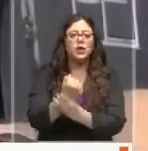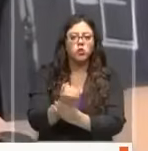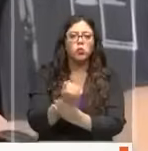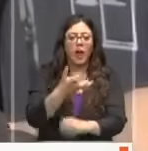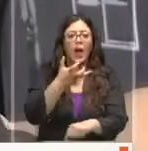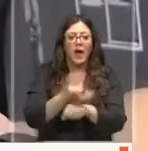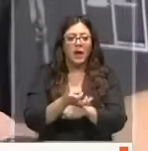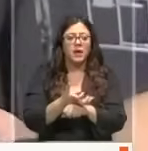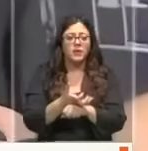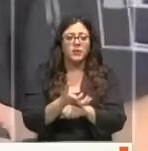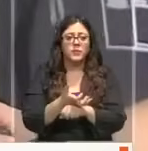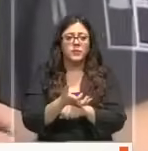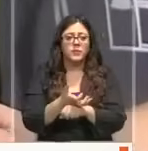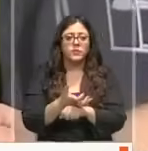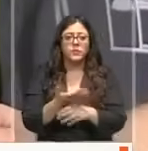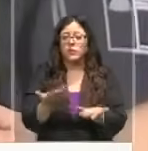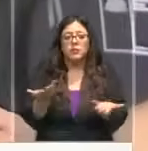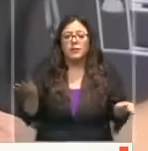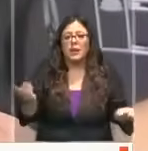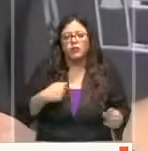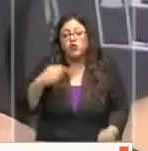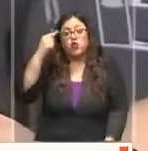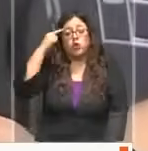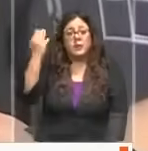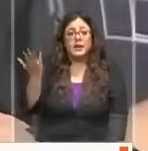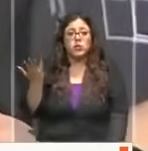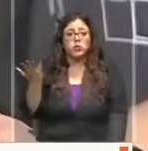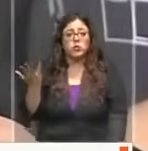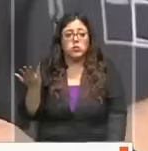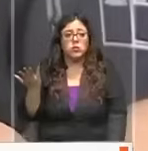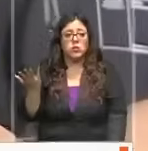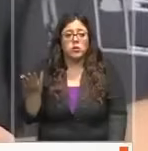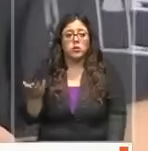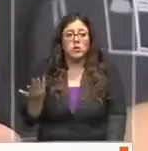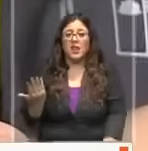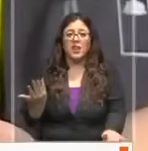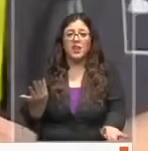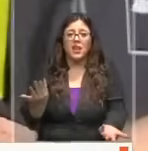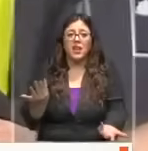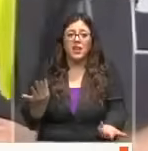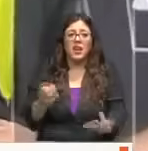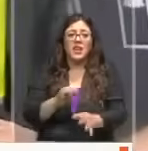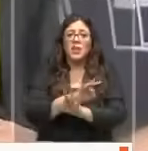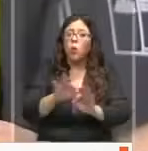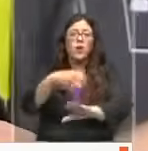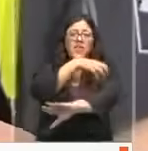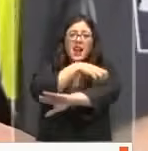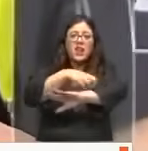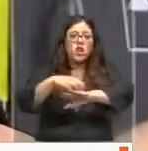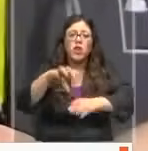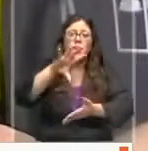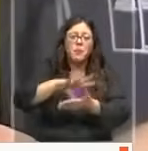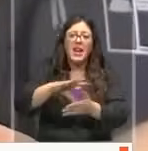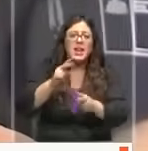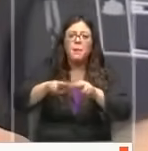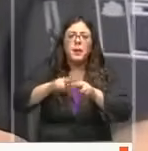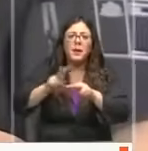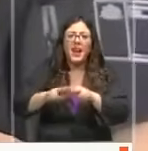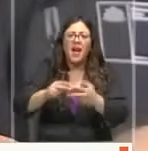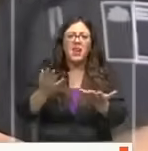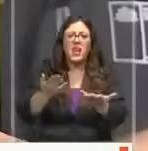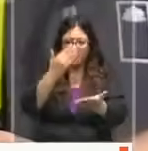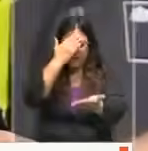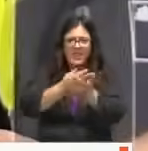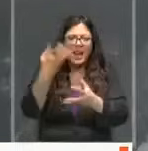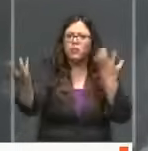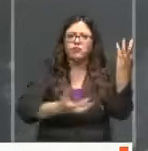llegando a, mira, yo creo que ninguna región del país estaba preparada para enfrentar la magnitud del desastre